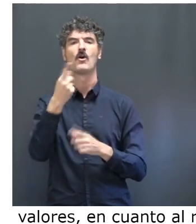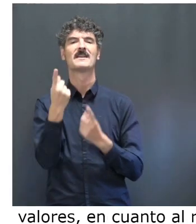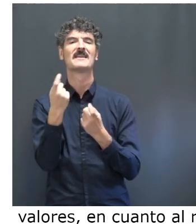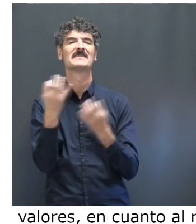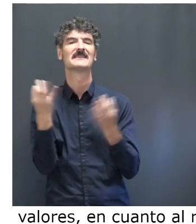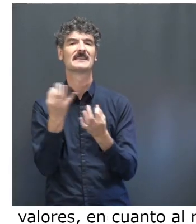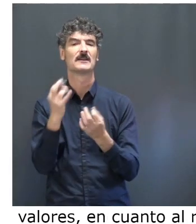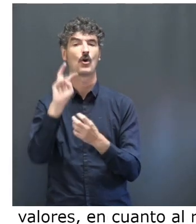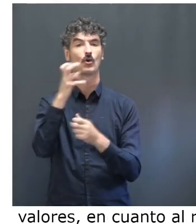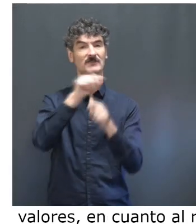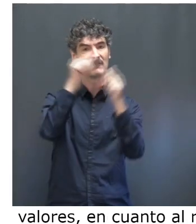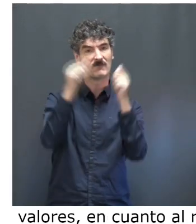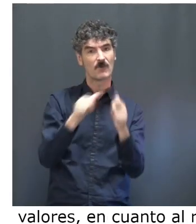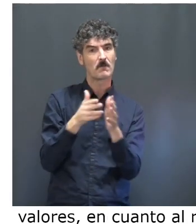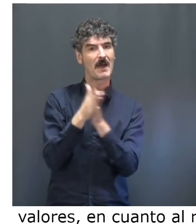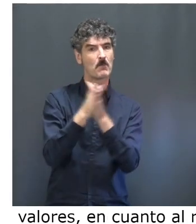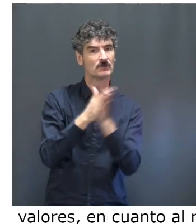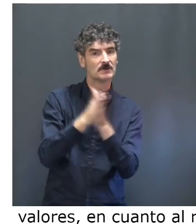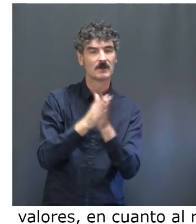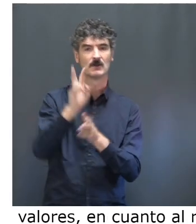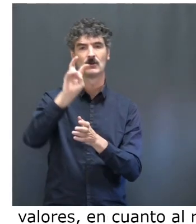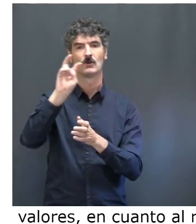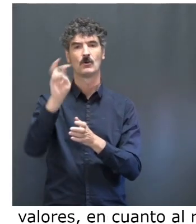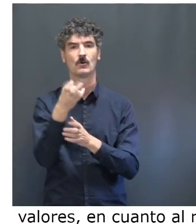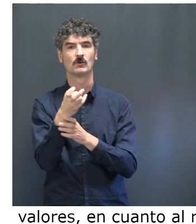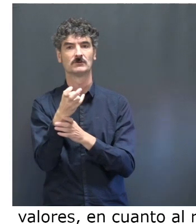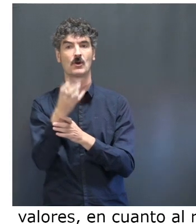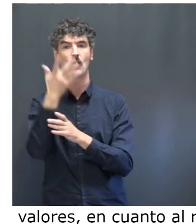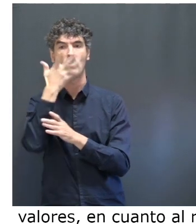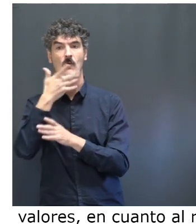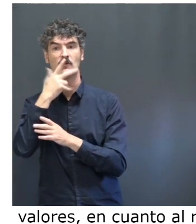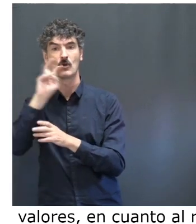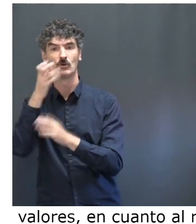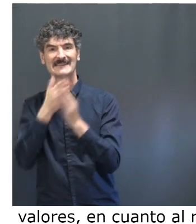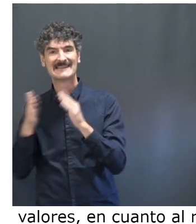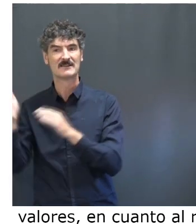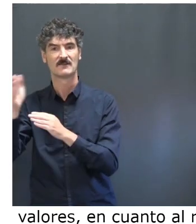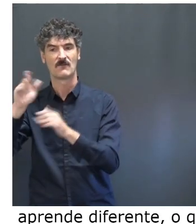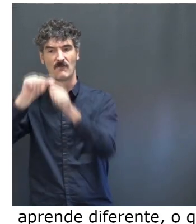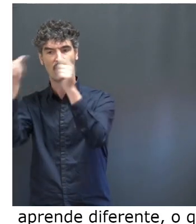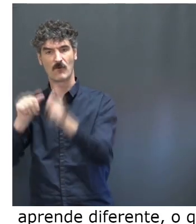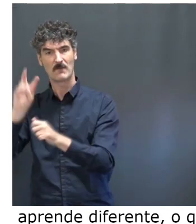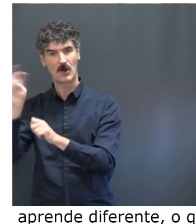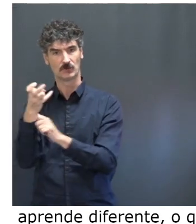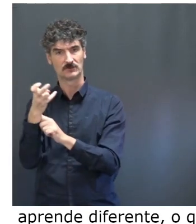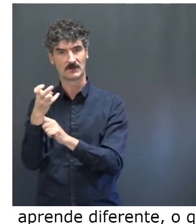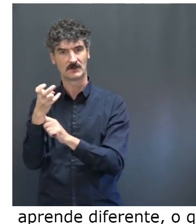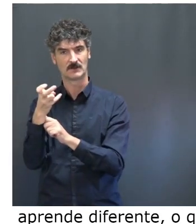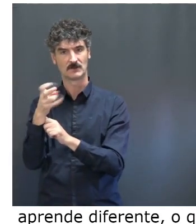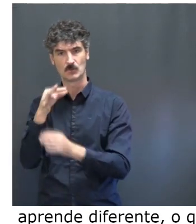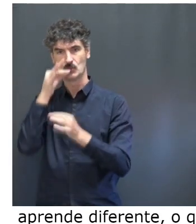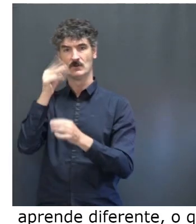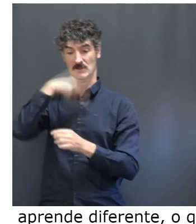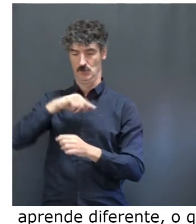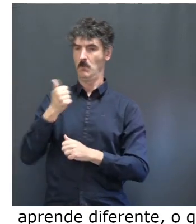necesita otro tipo de motivación o que llega al conocimiento a través de otro tipo de soporte y que muchas veces yo me